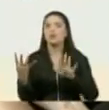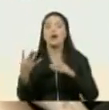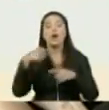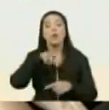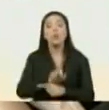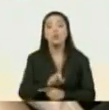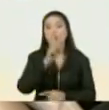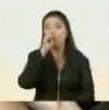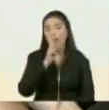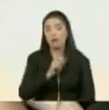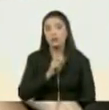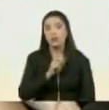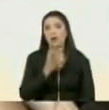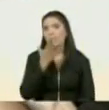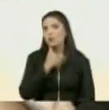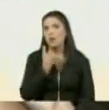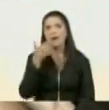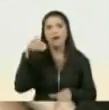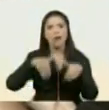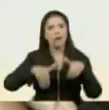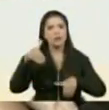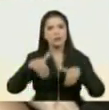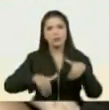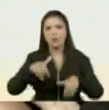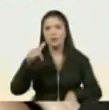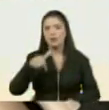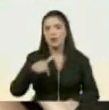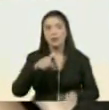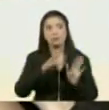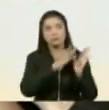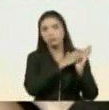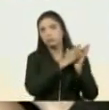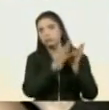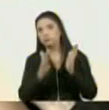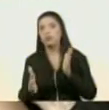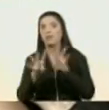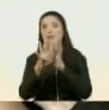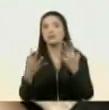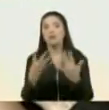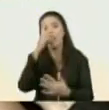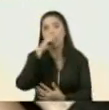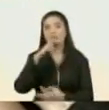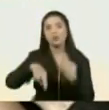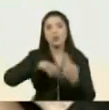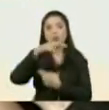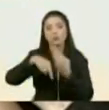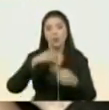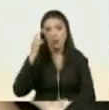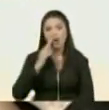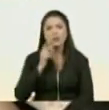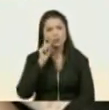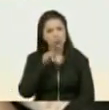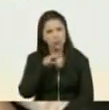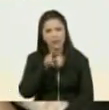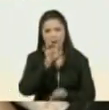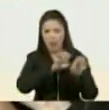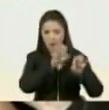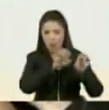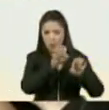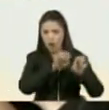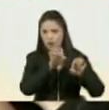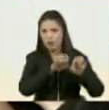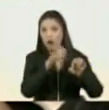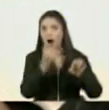único año que no ha habido elecciones en estos 19 años de revolución bolivariana. Si tú revisas, tenemos más